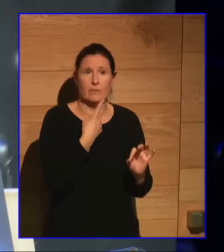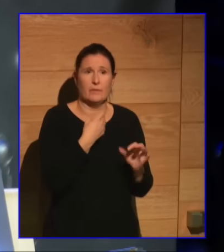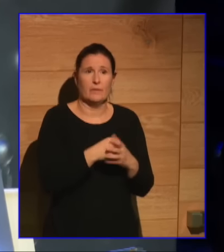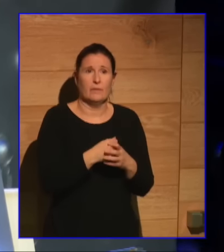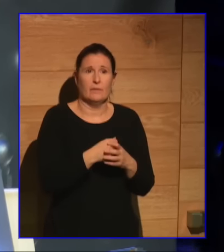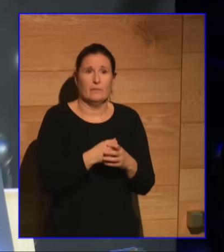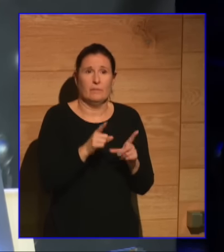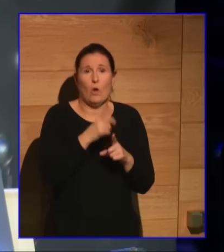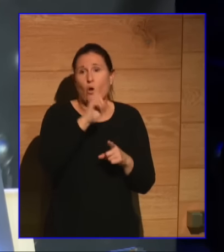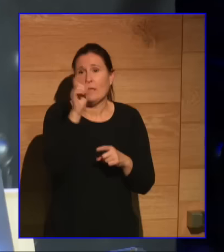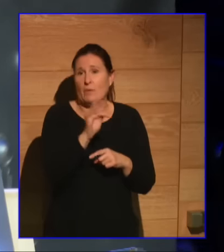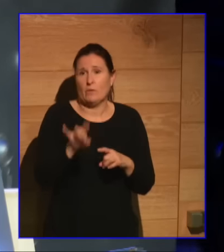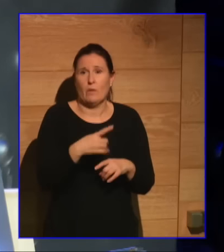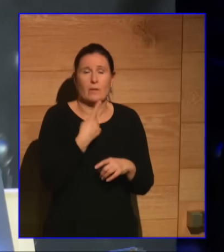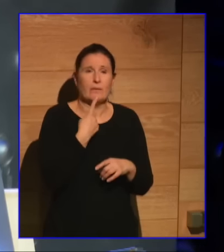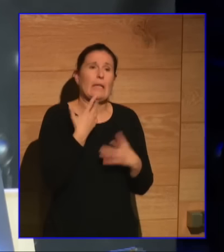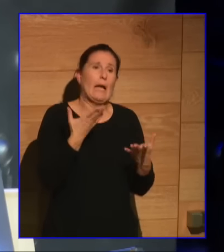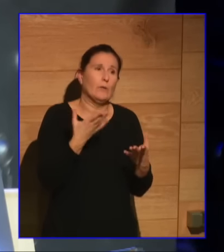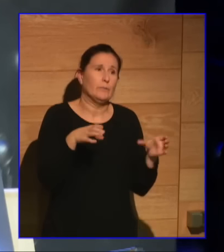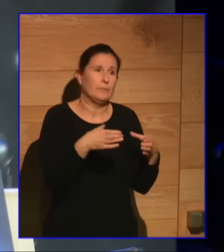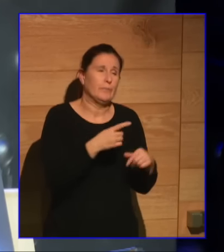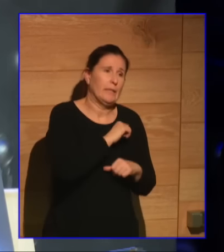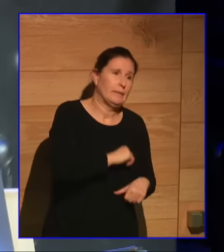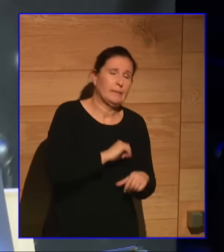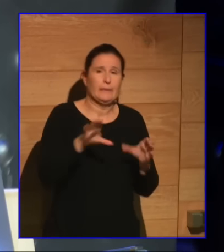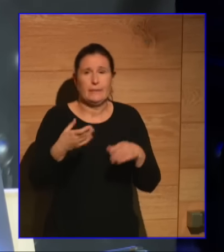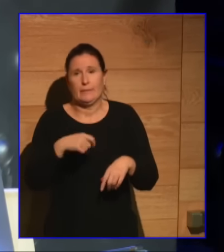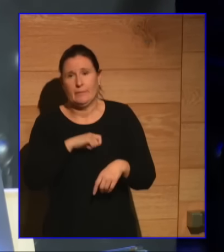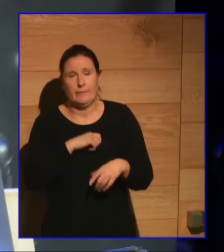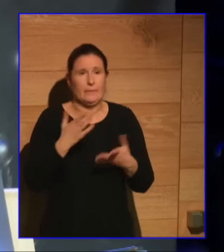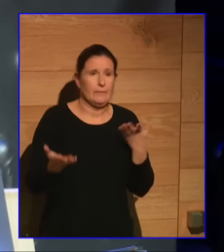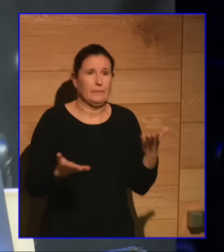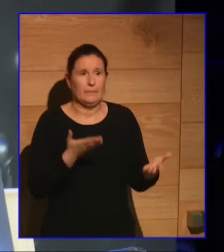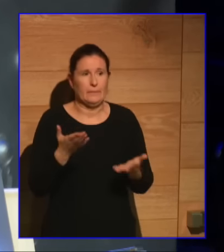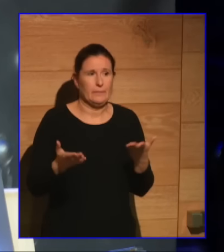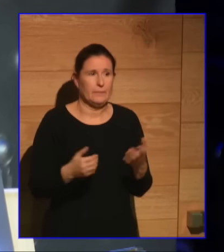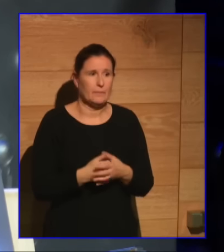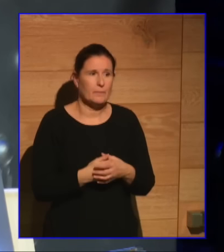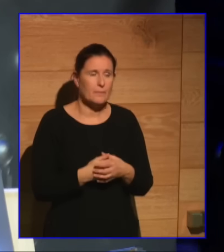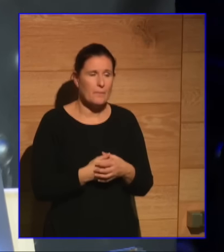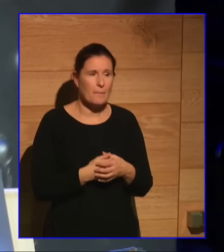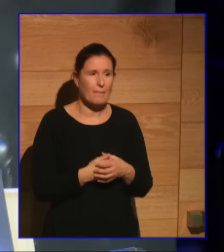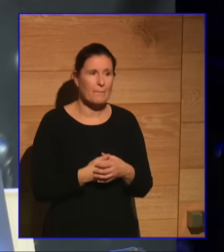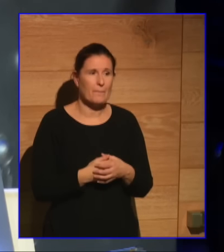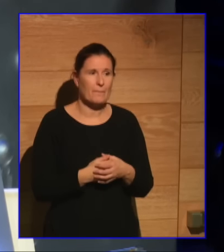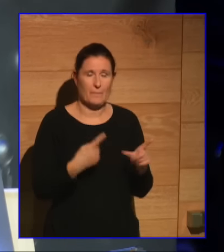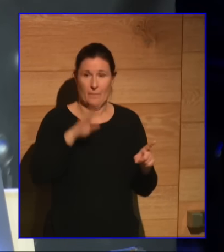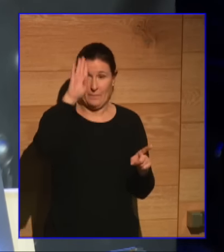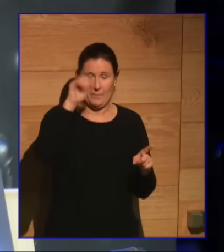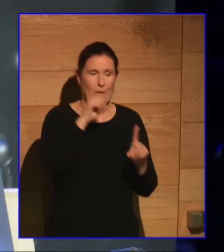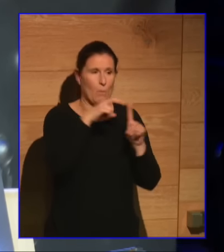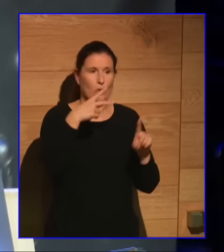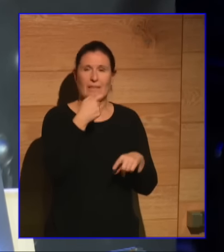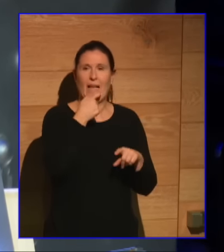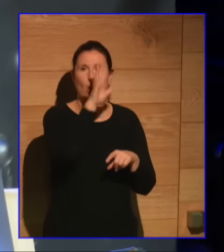que veas esto. Los negros eran los españoles y los portugueses. Que eran, pero... Lo hablamos en las niego películas la, de piratas, ¿no? Niego como la los mayor. Españoles salíamos... Niego la mayor. Desde el punto de